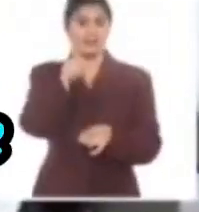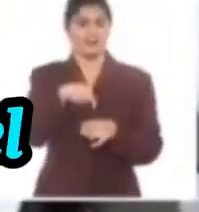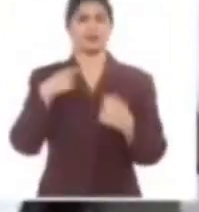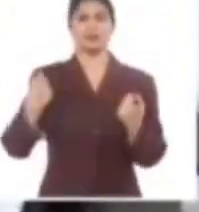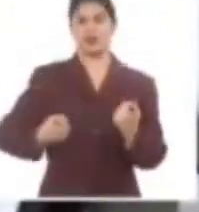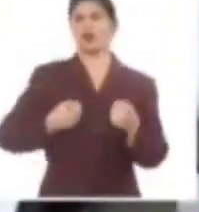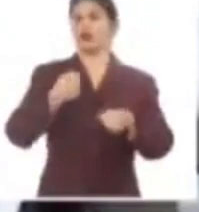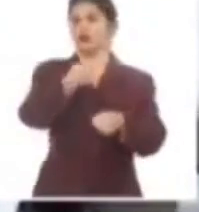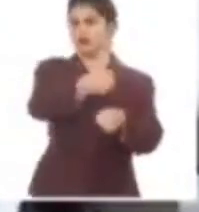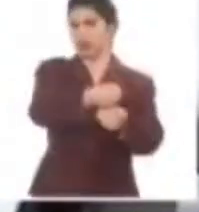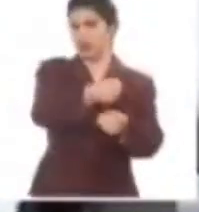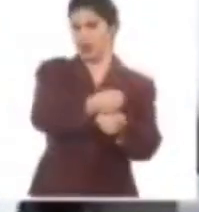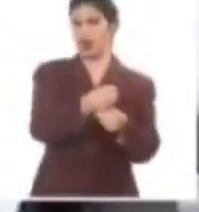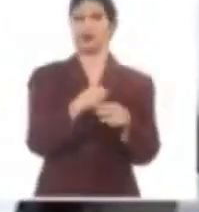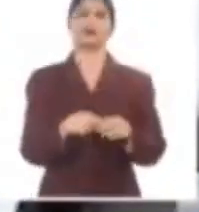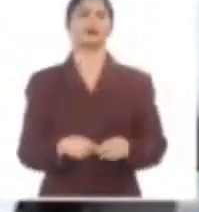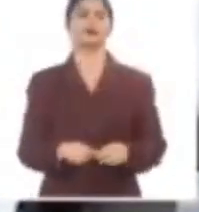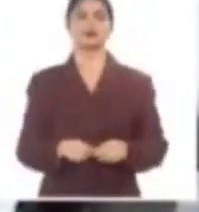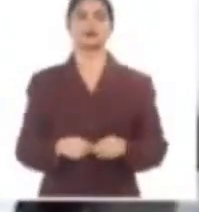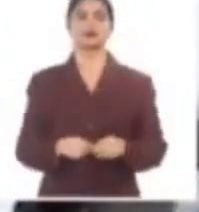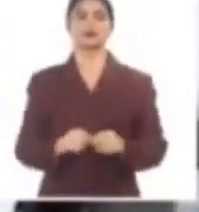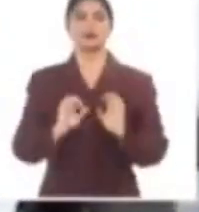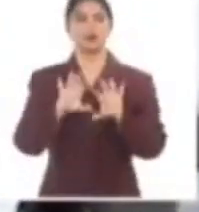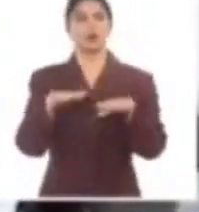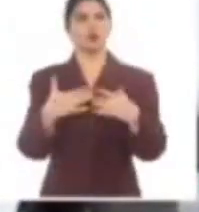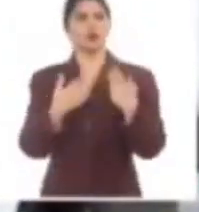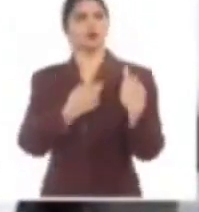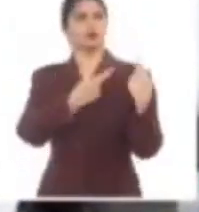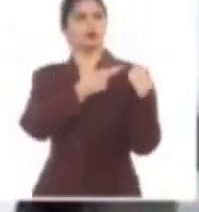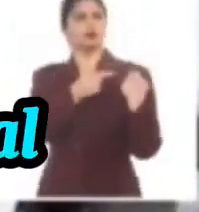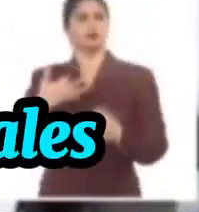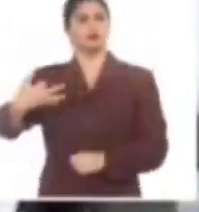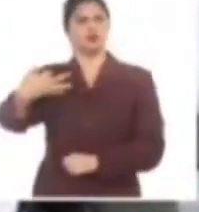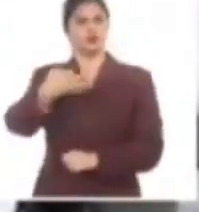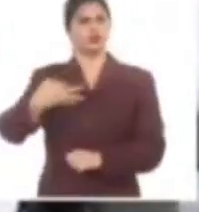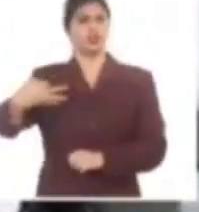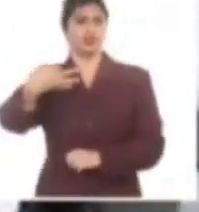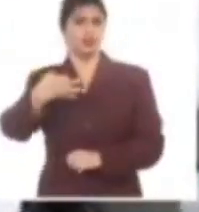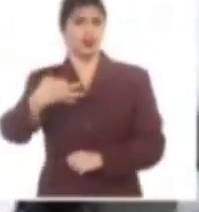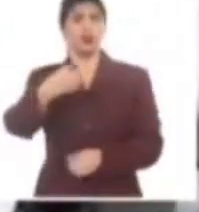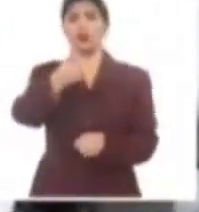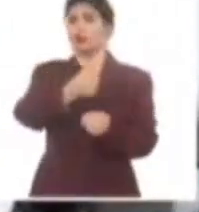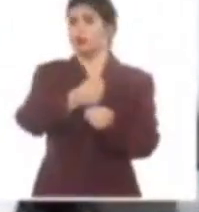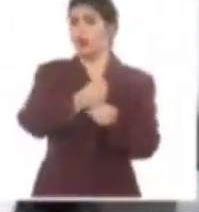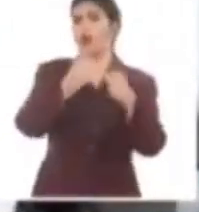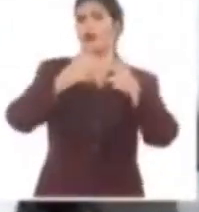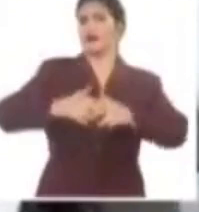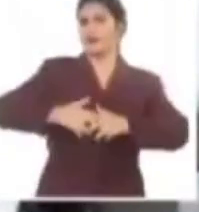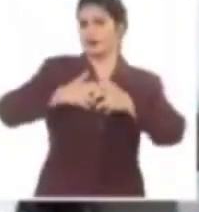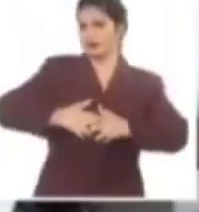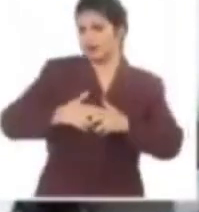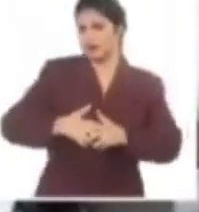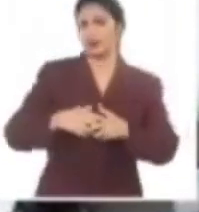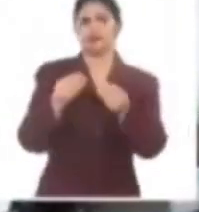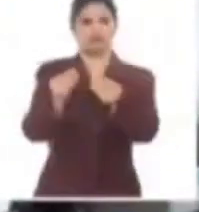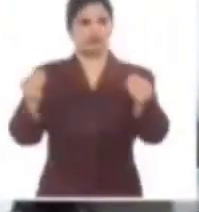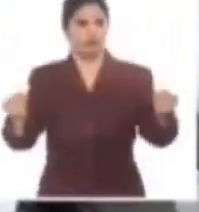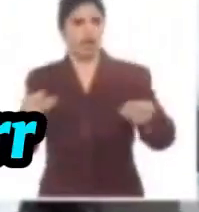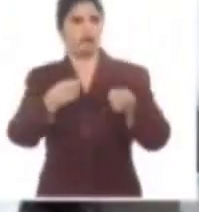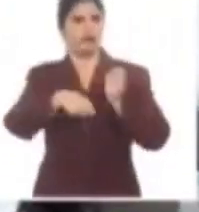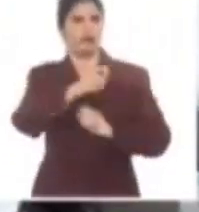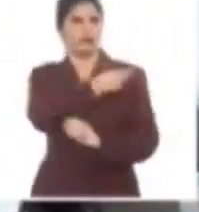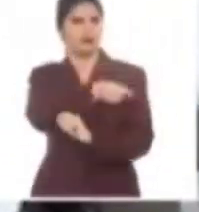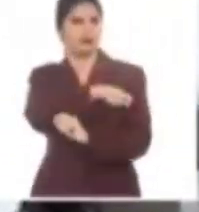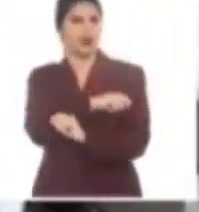principal del municipio, que es satisfacer las necesidades fundamentales de su pueblo. Entonces, por ejemplo, si vamos a